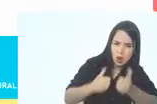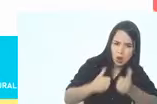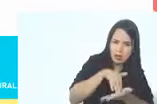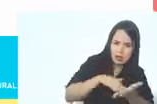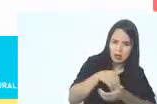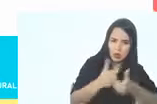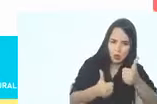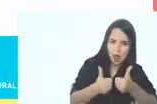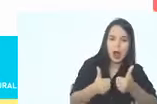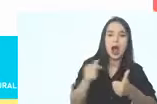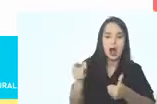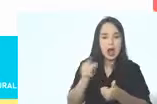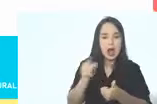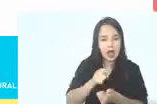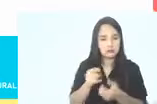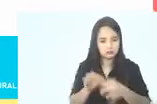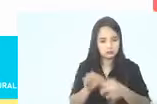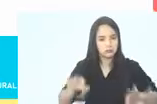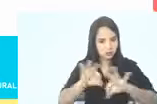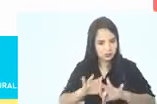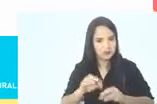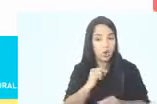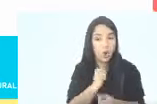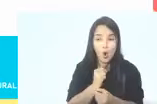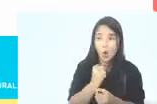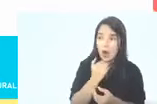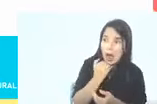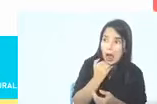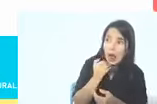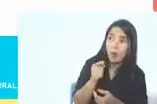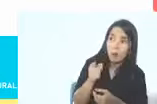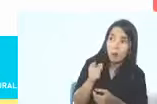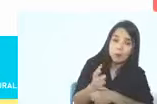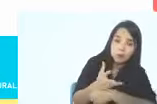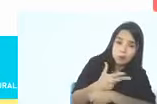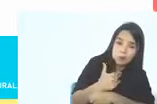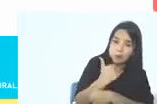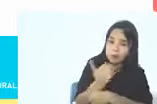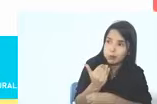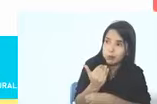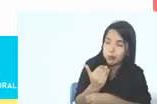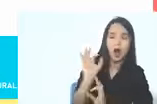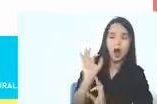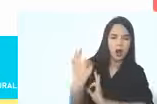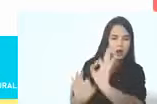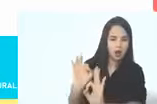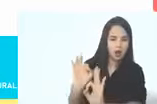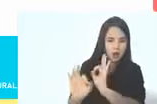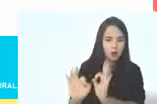planes de mejoramiento, de cartillas de gestión, que puede avanzar